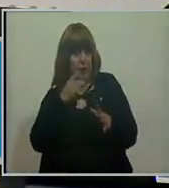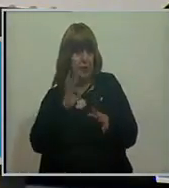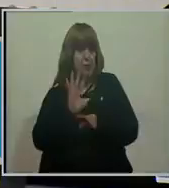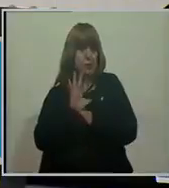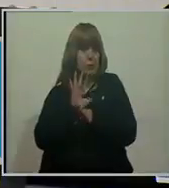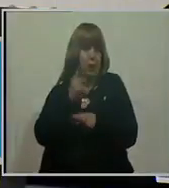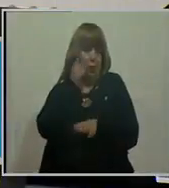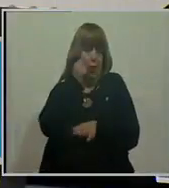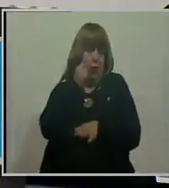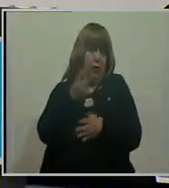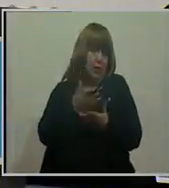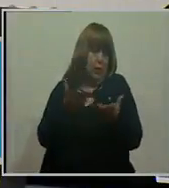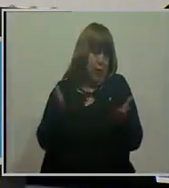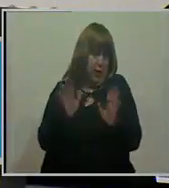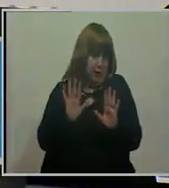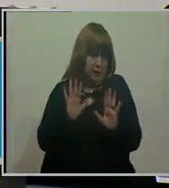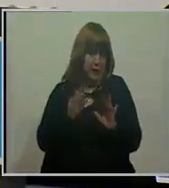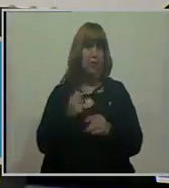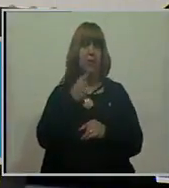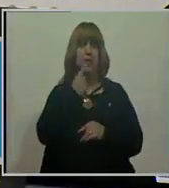esta situación tan particular.